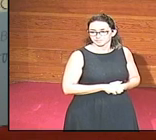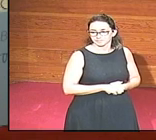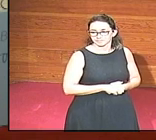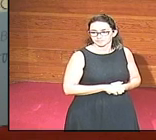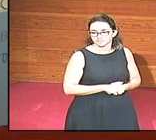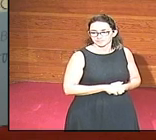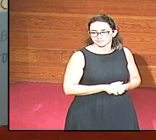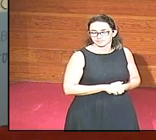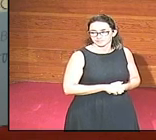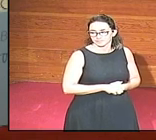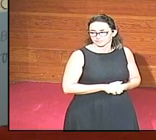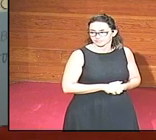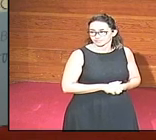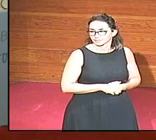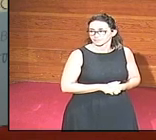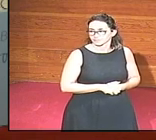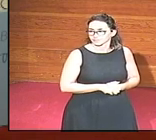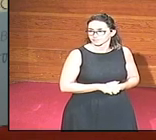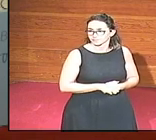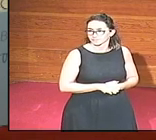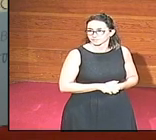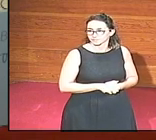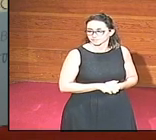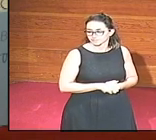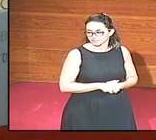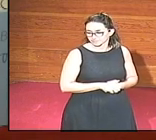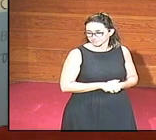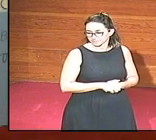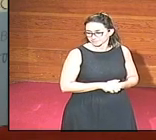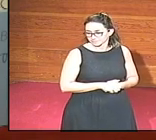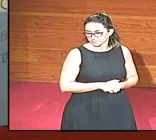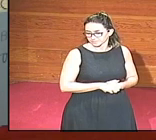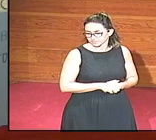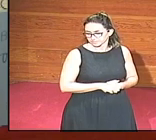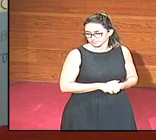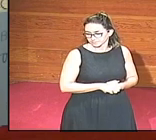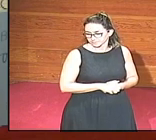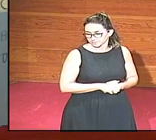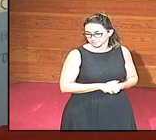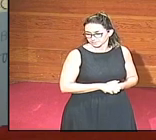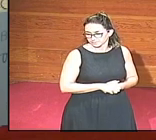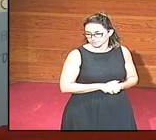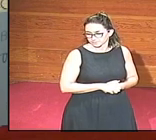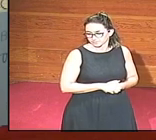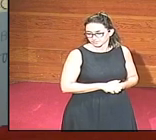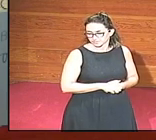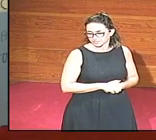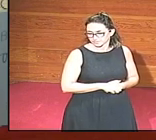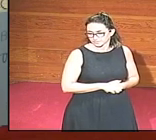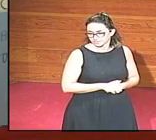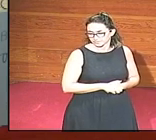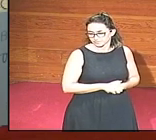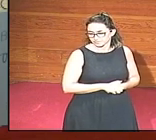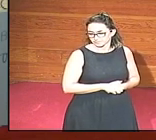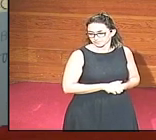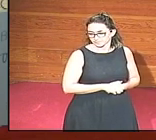2007-az geroztik, hondamendi naturalak, aldaketa politikoak, altxamenduak, iraultzak eta gerra jaso ditu hainbat herrialdetan, besteak beste,